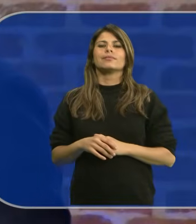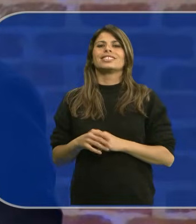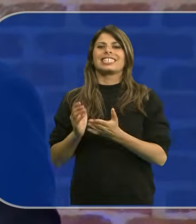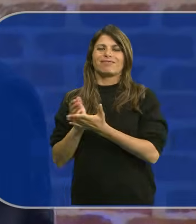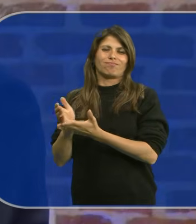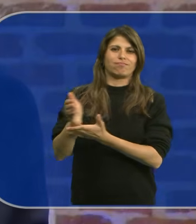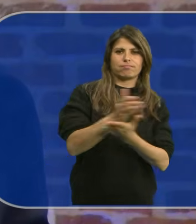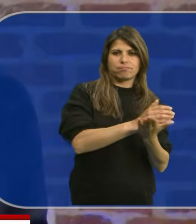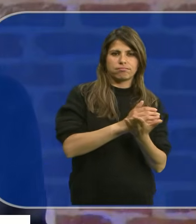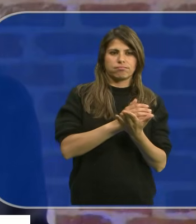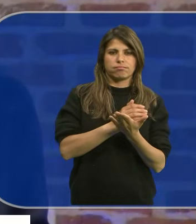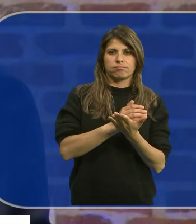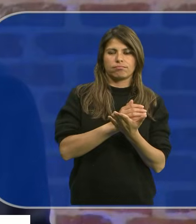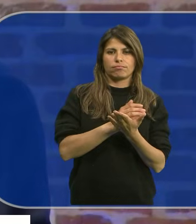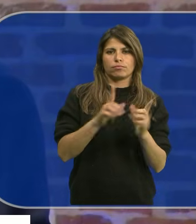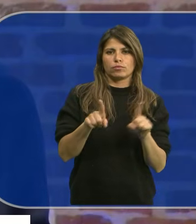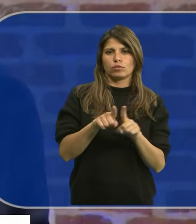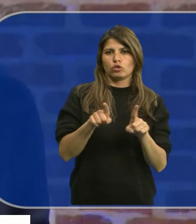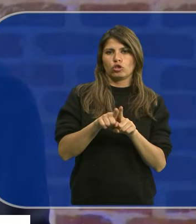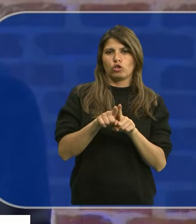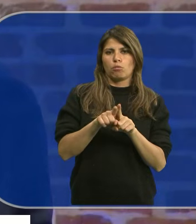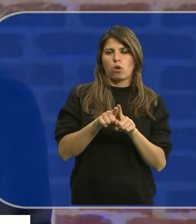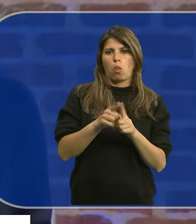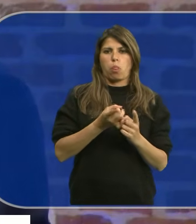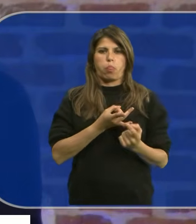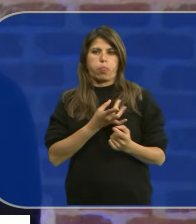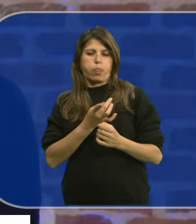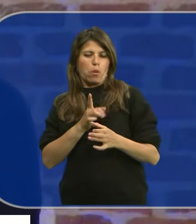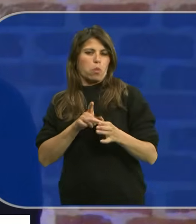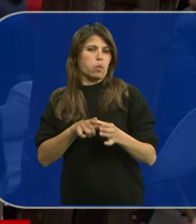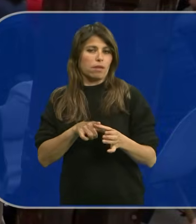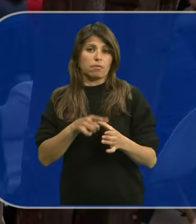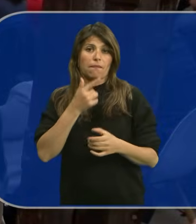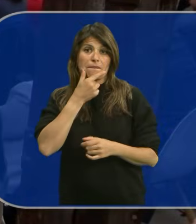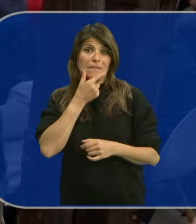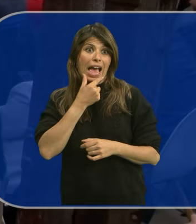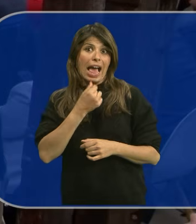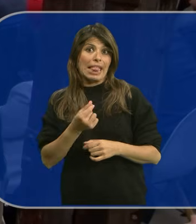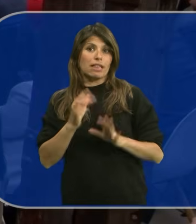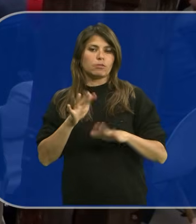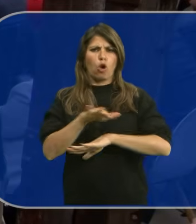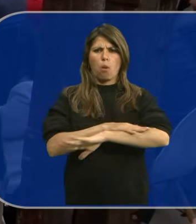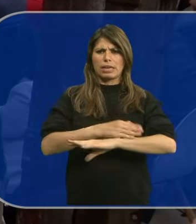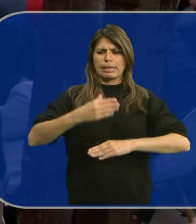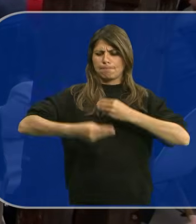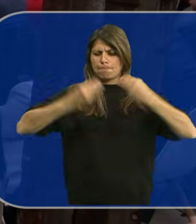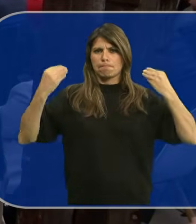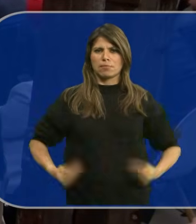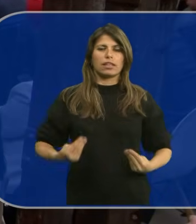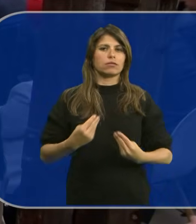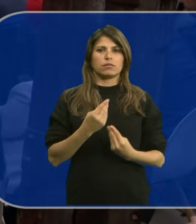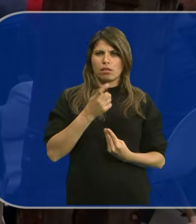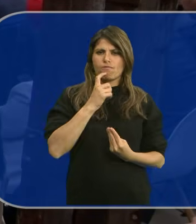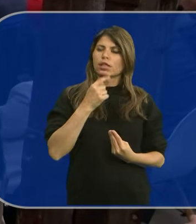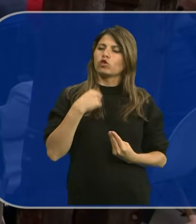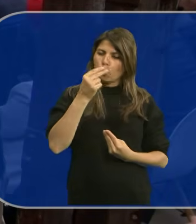Recaudar más, como endeudarte más, es muy fácil, pero gobernar bien es lo difícil, y yo me